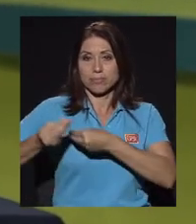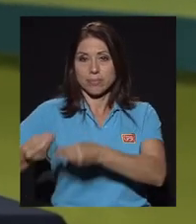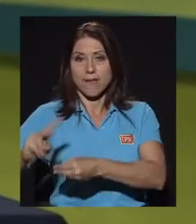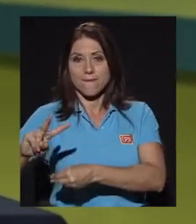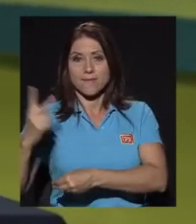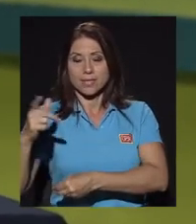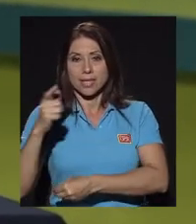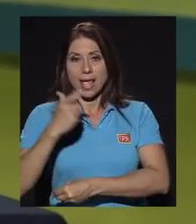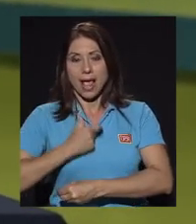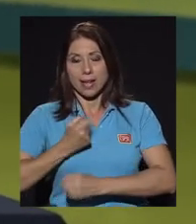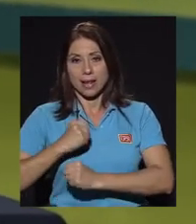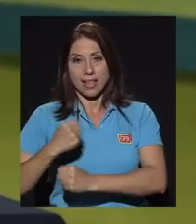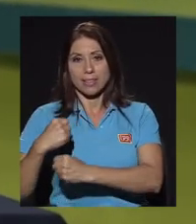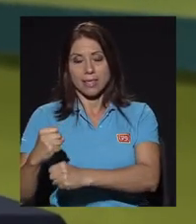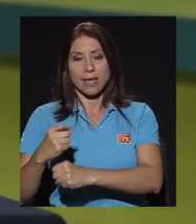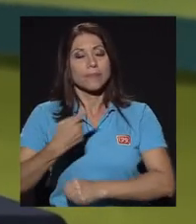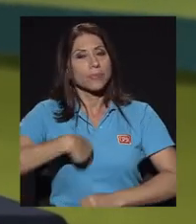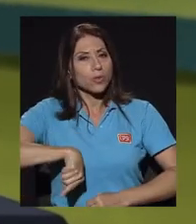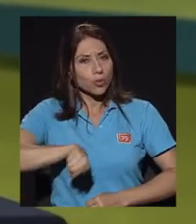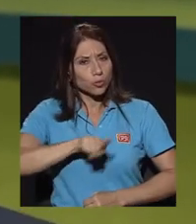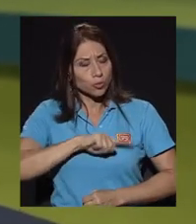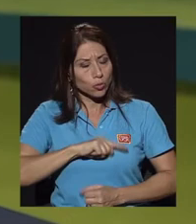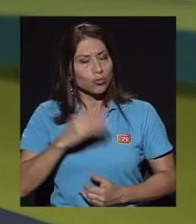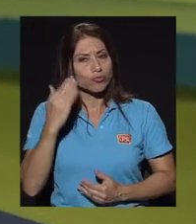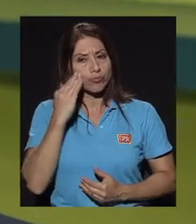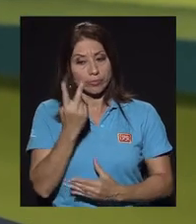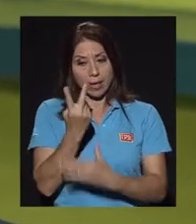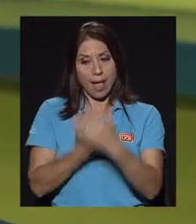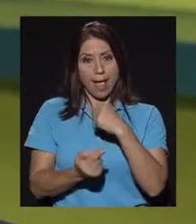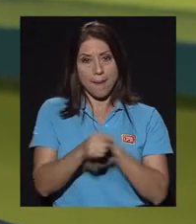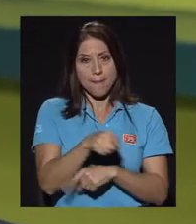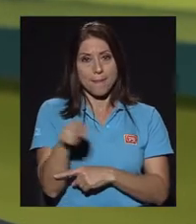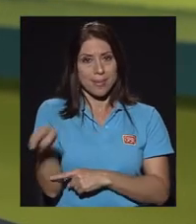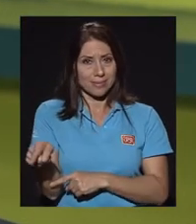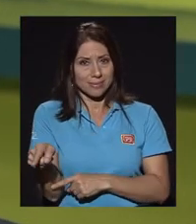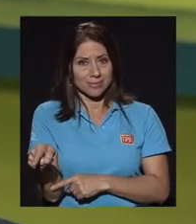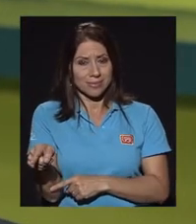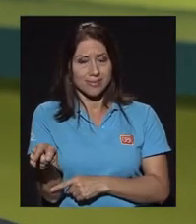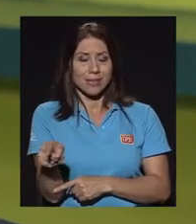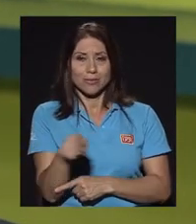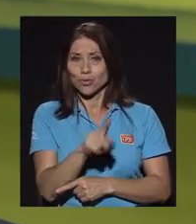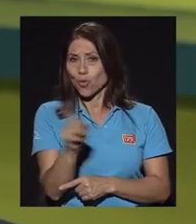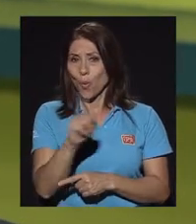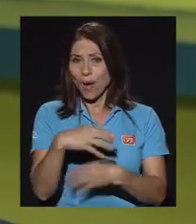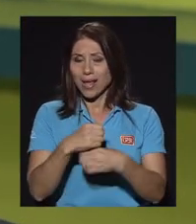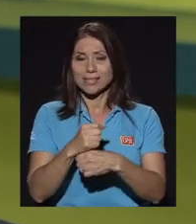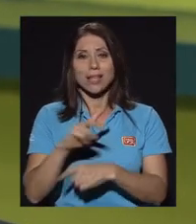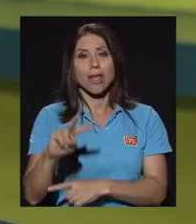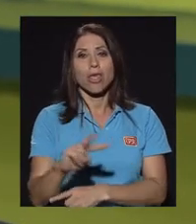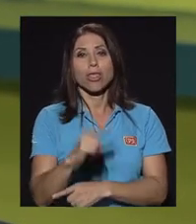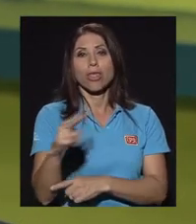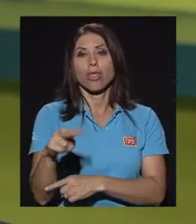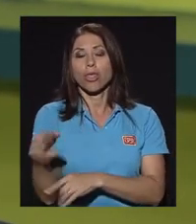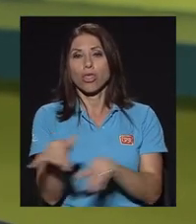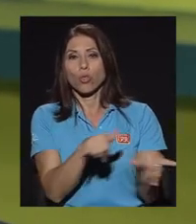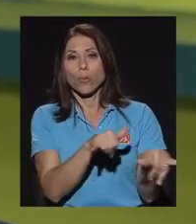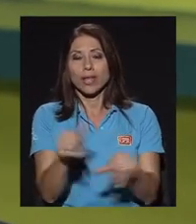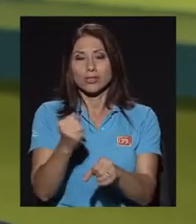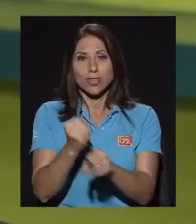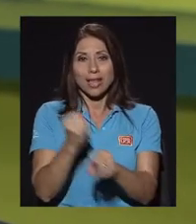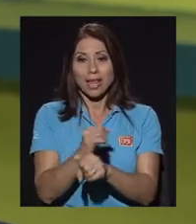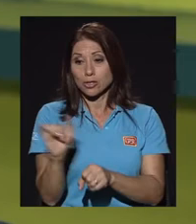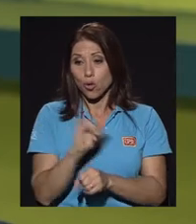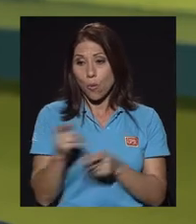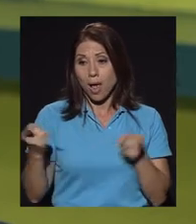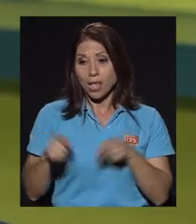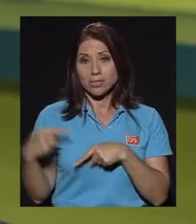que en este caso la alcaldía y la vicealcaldía definitivamente no van a hacer una duplicación de tareas como ha sucedido